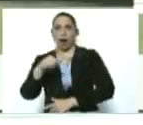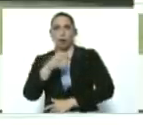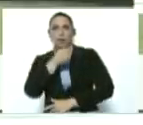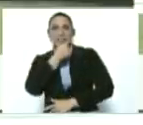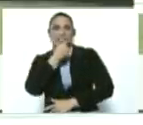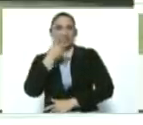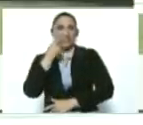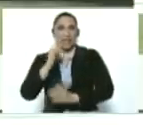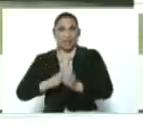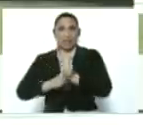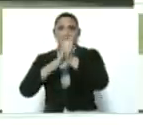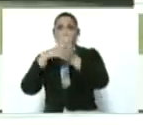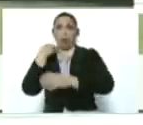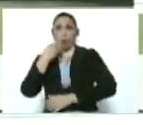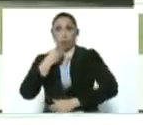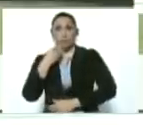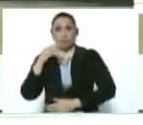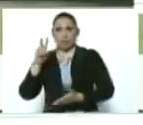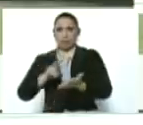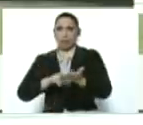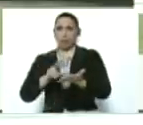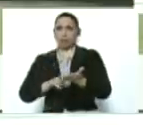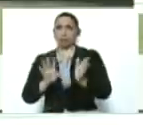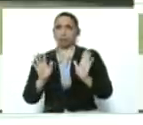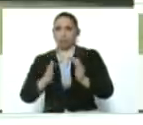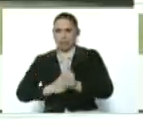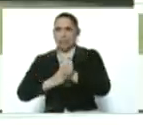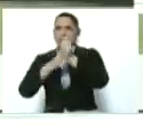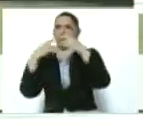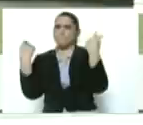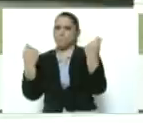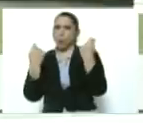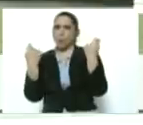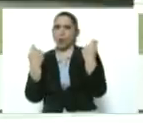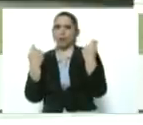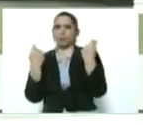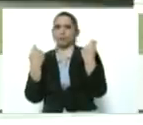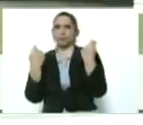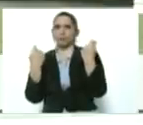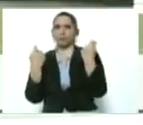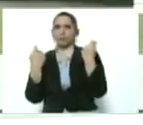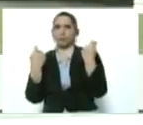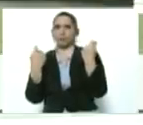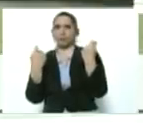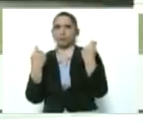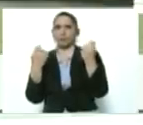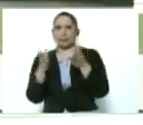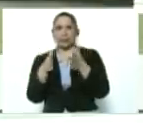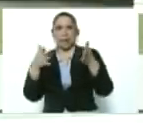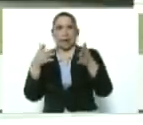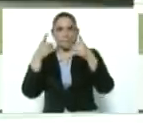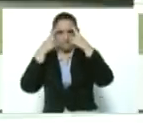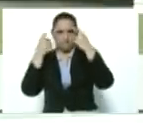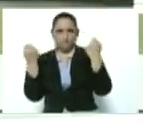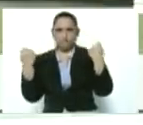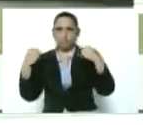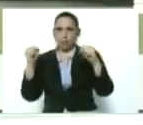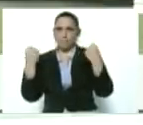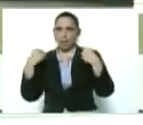un líder verdadero un líder popular además de una gran preparación